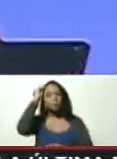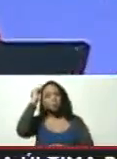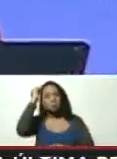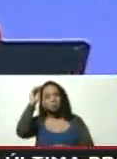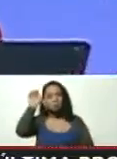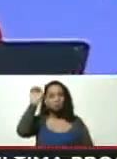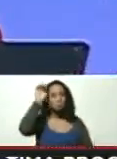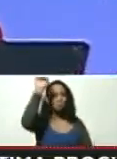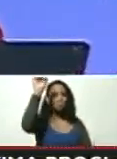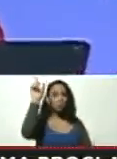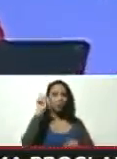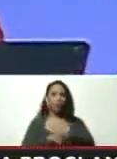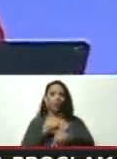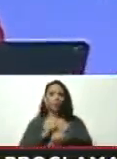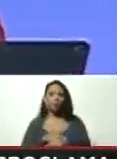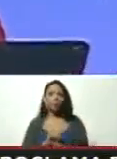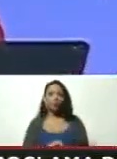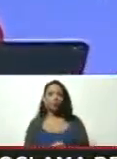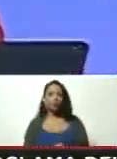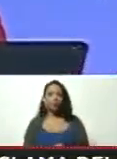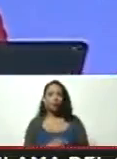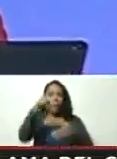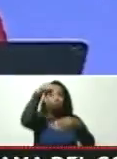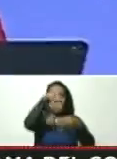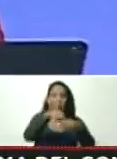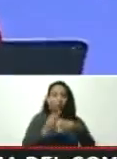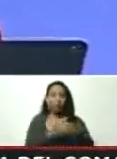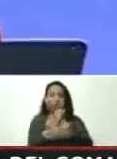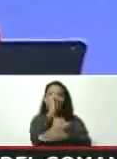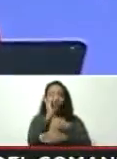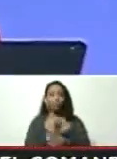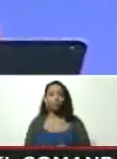décadas, sembrar pensando en décadas,